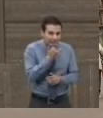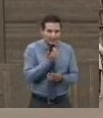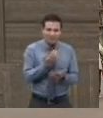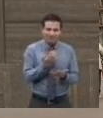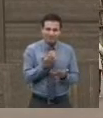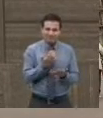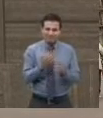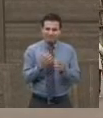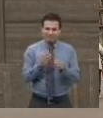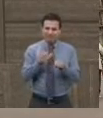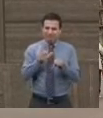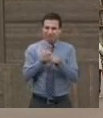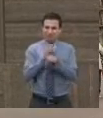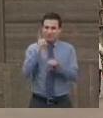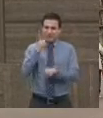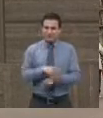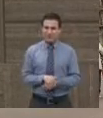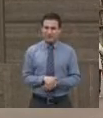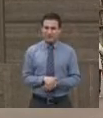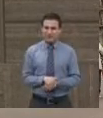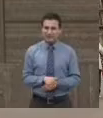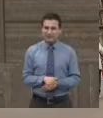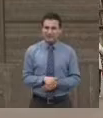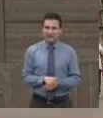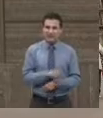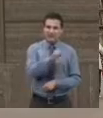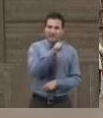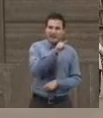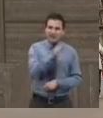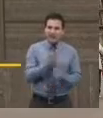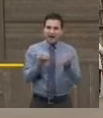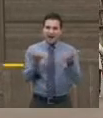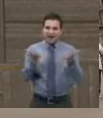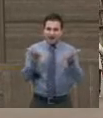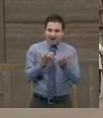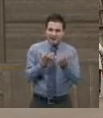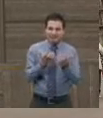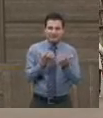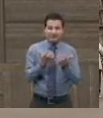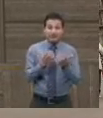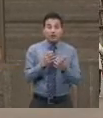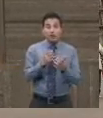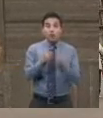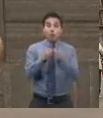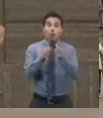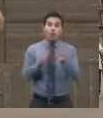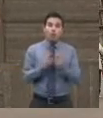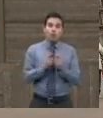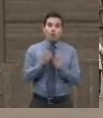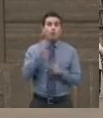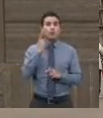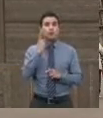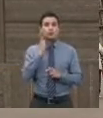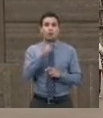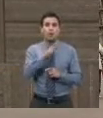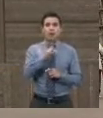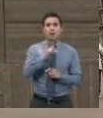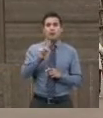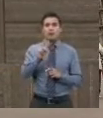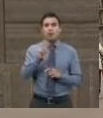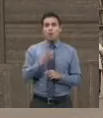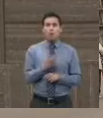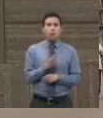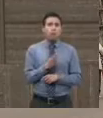una disculpa por todas las agravantes a este inocente partido. Este inocente